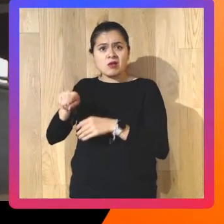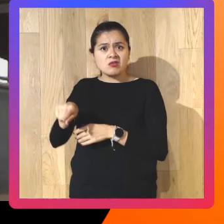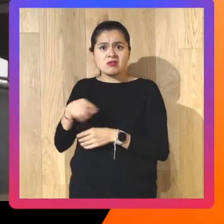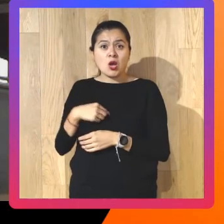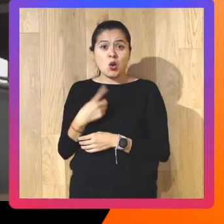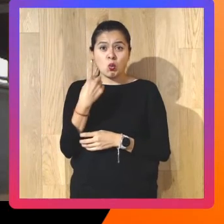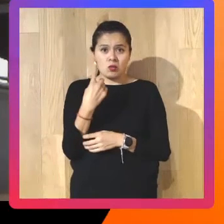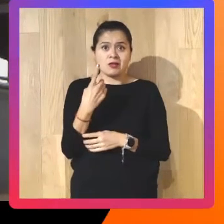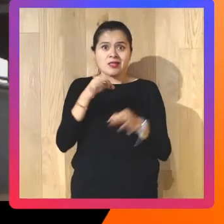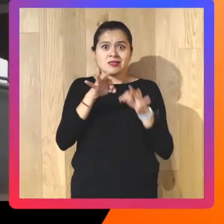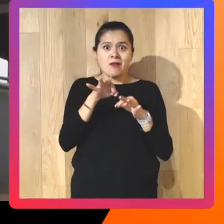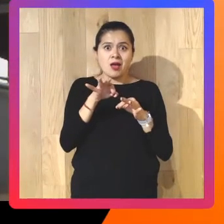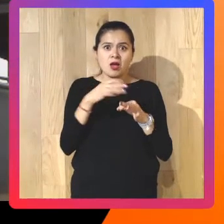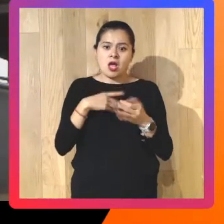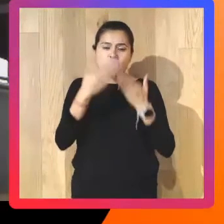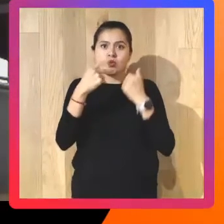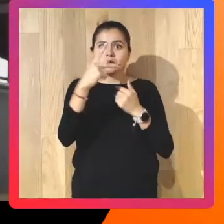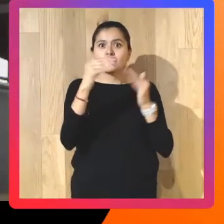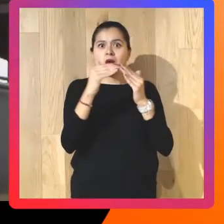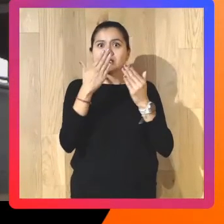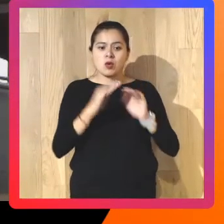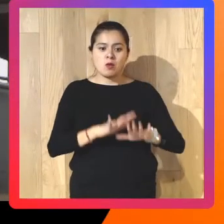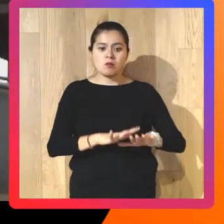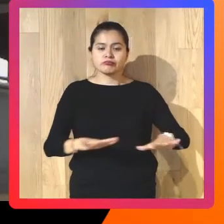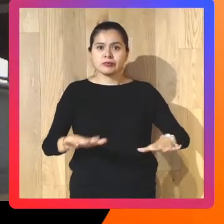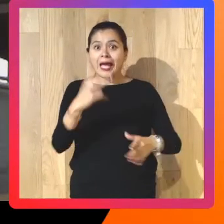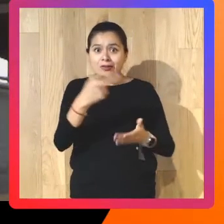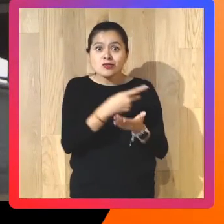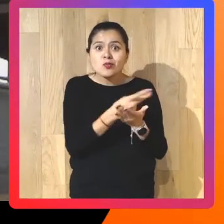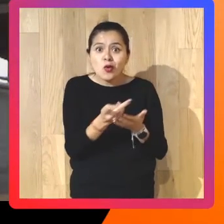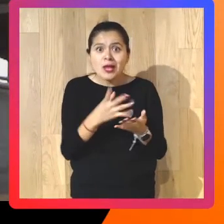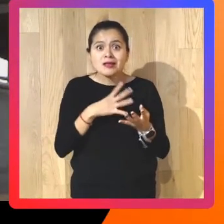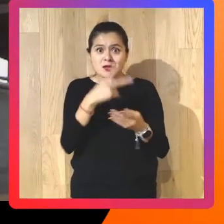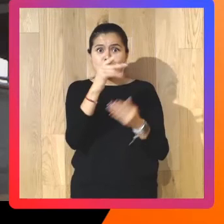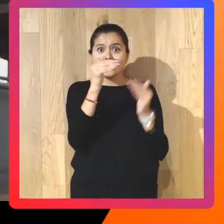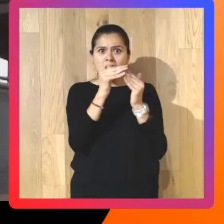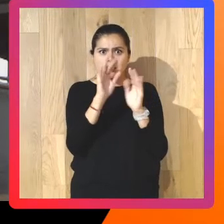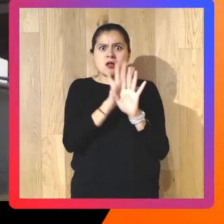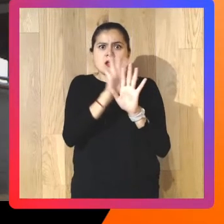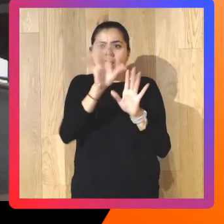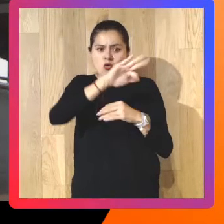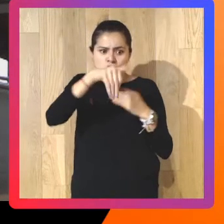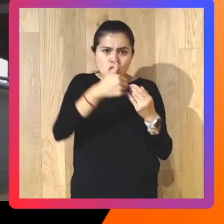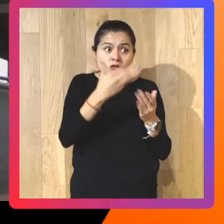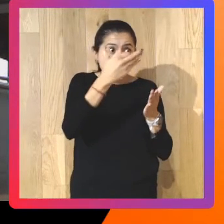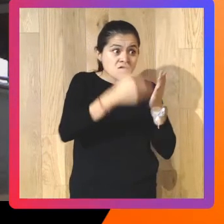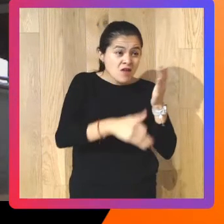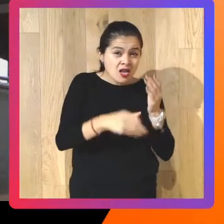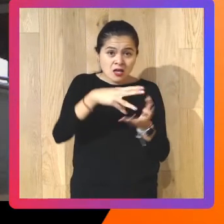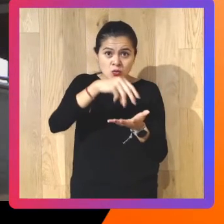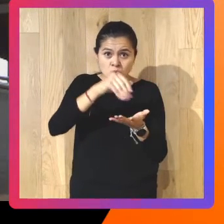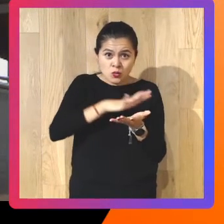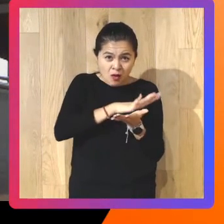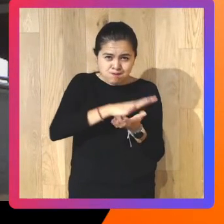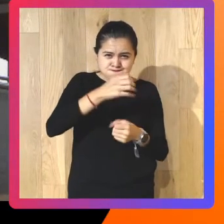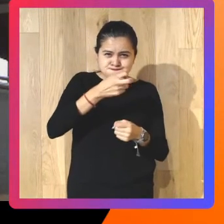estando en una cementera, no tienen piso firme en casa. Eso es pobreza patrimonial. Y claro que le pusieron piso firme a todos los que les hacía falta. Lo que